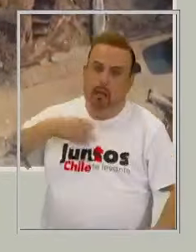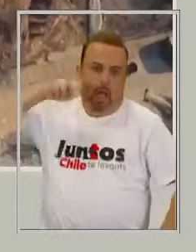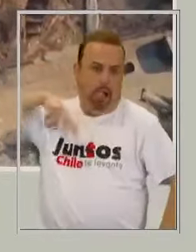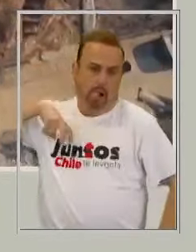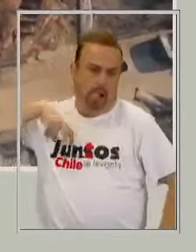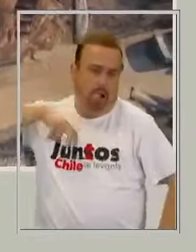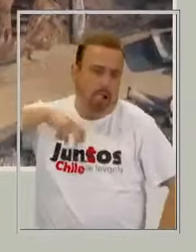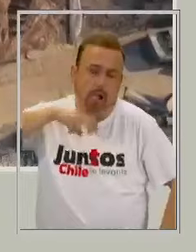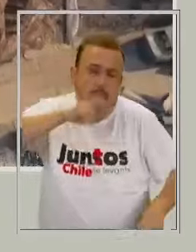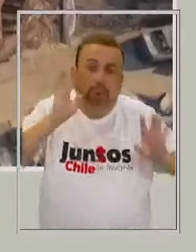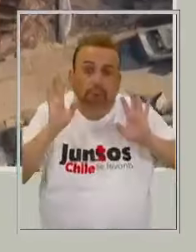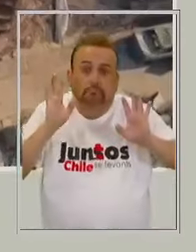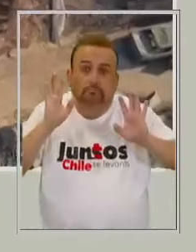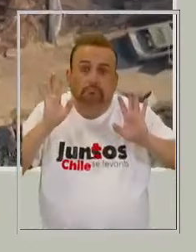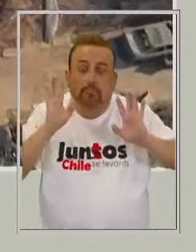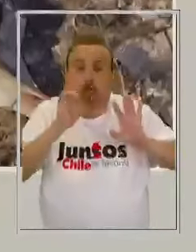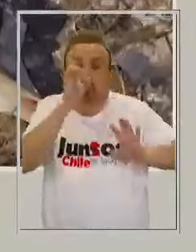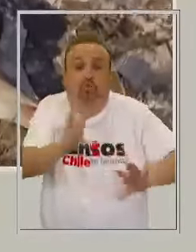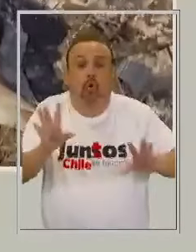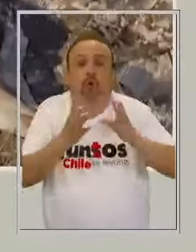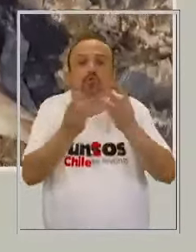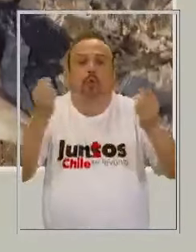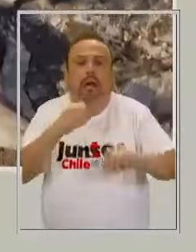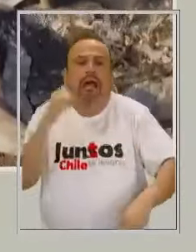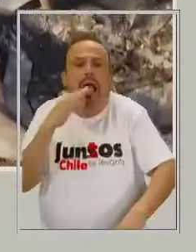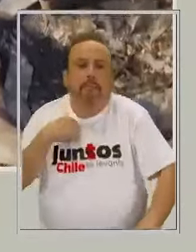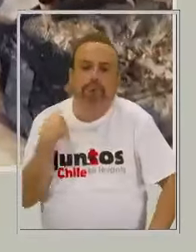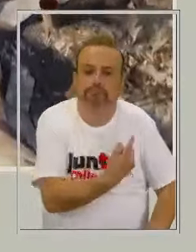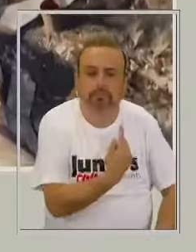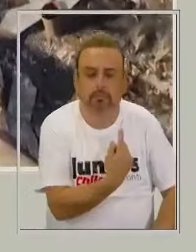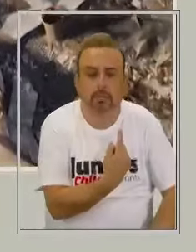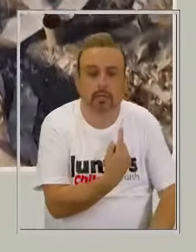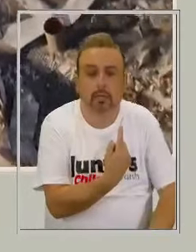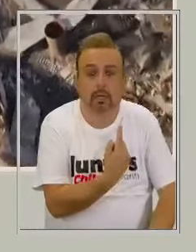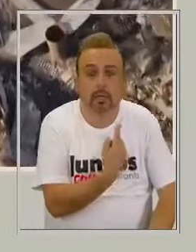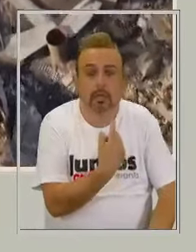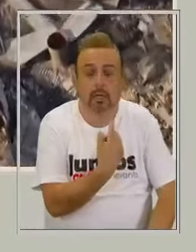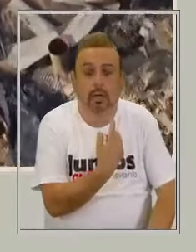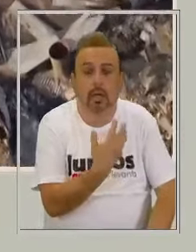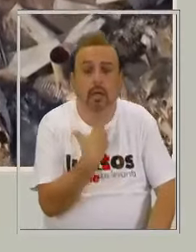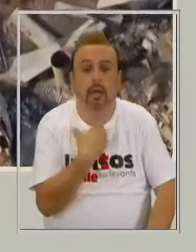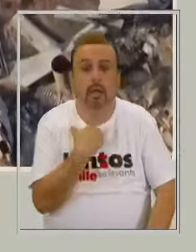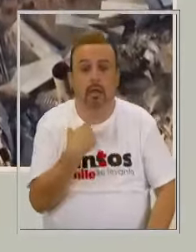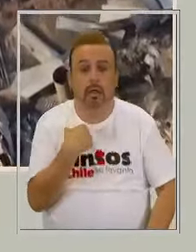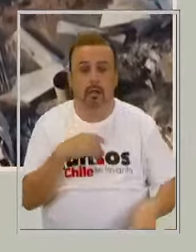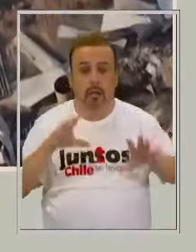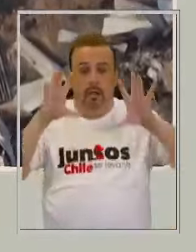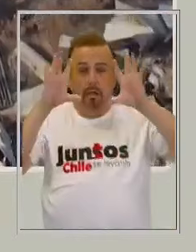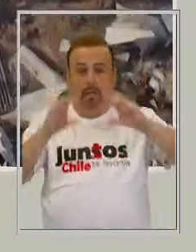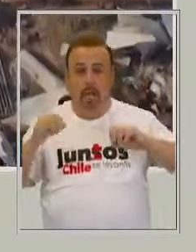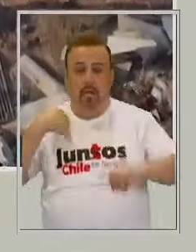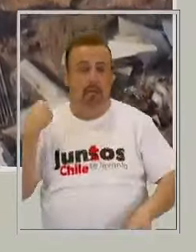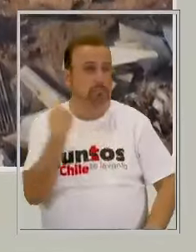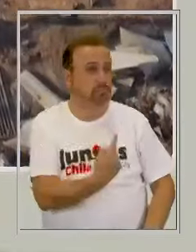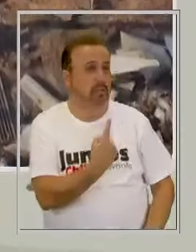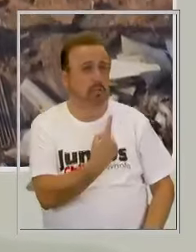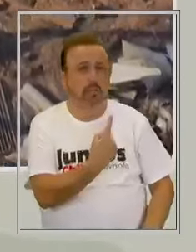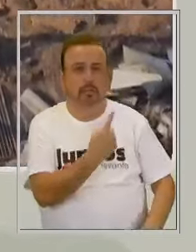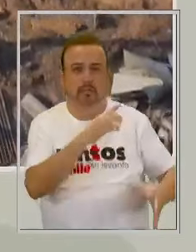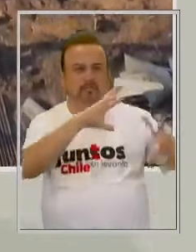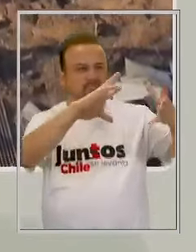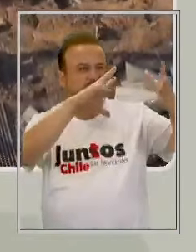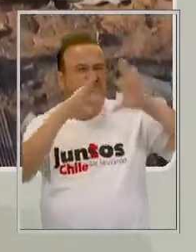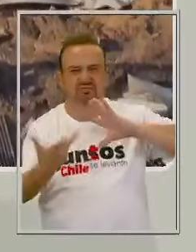nomás, que era la única solución más rápido para llegar. Pero cuando llegué ya acá arriba a las 10 de la noche ya no había nada que hacer,